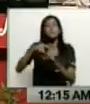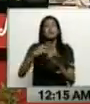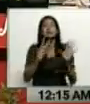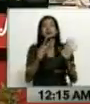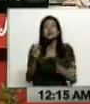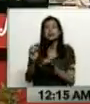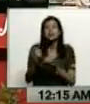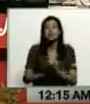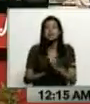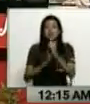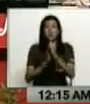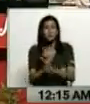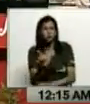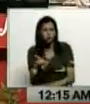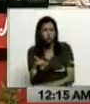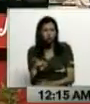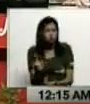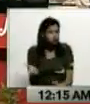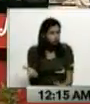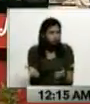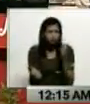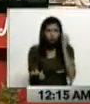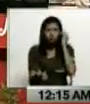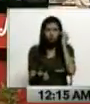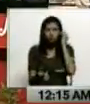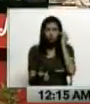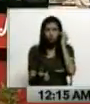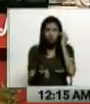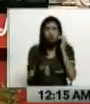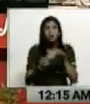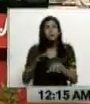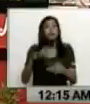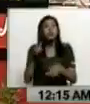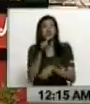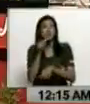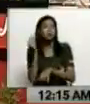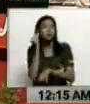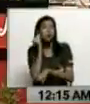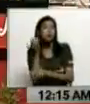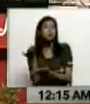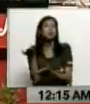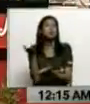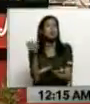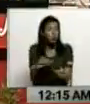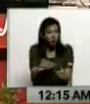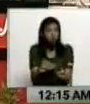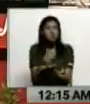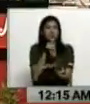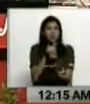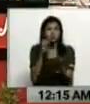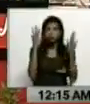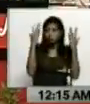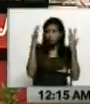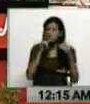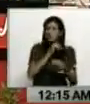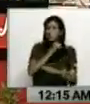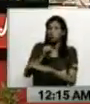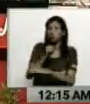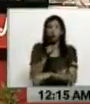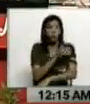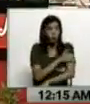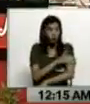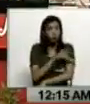de 70 líderes del partido socialista Unido de Venezuela la más gran mayoría mujeres asesinadas por